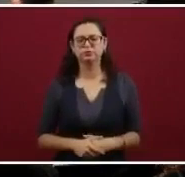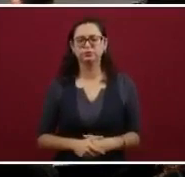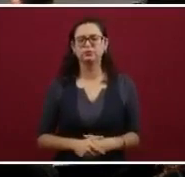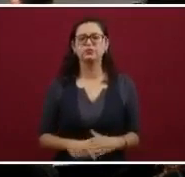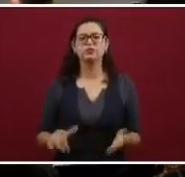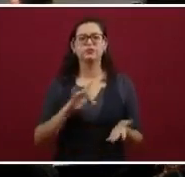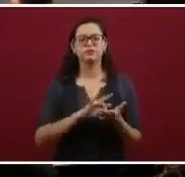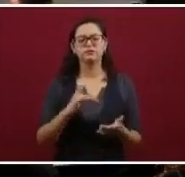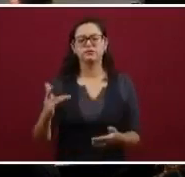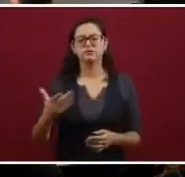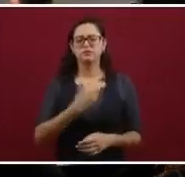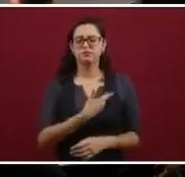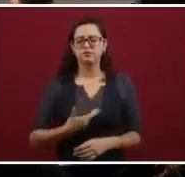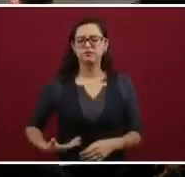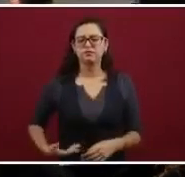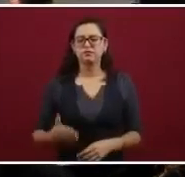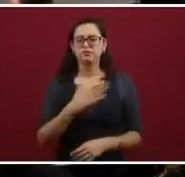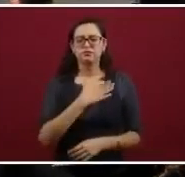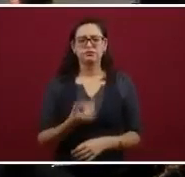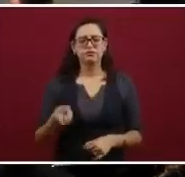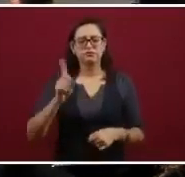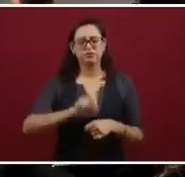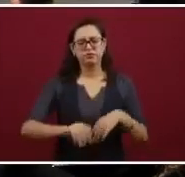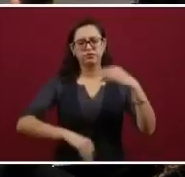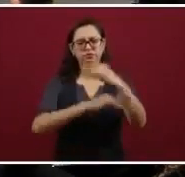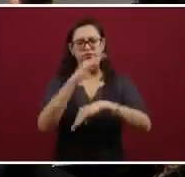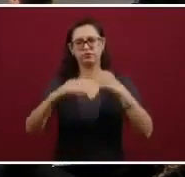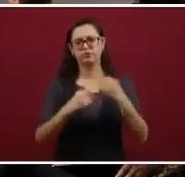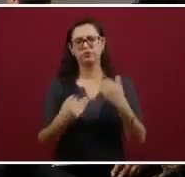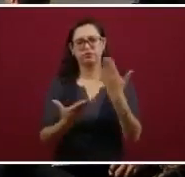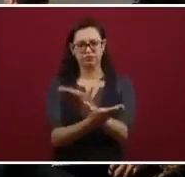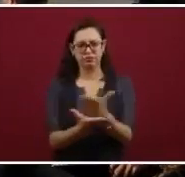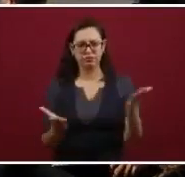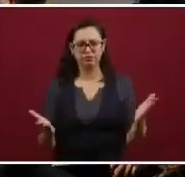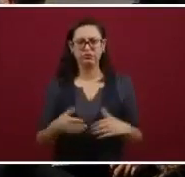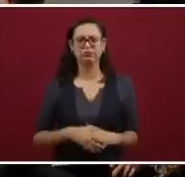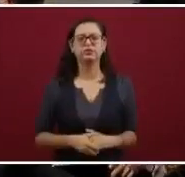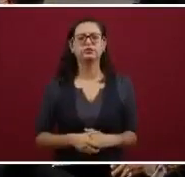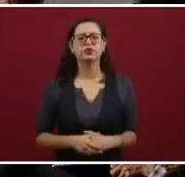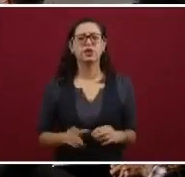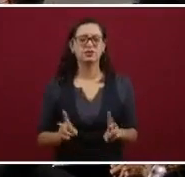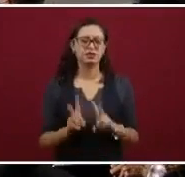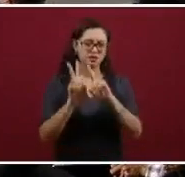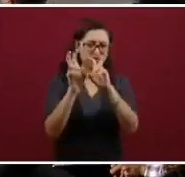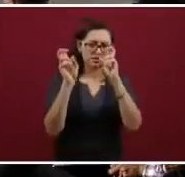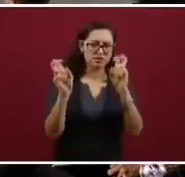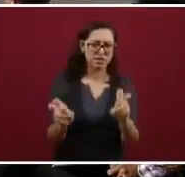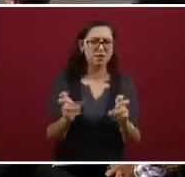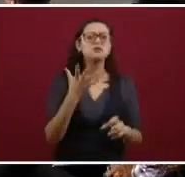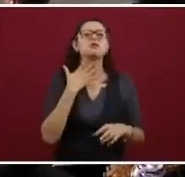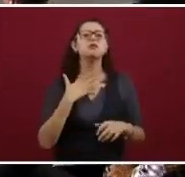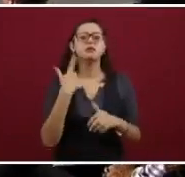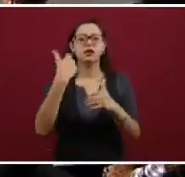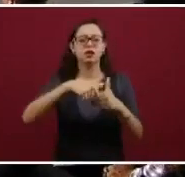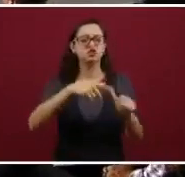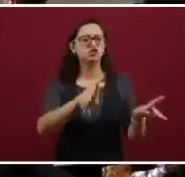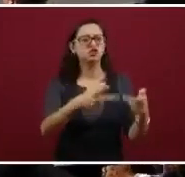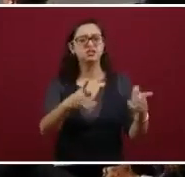presidente. Muy buenos días a todas y a todos ustedes. En el tema del quién es quién del precio de la